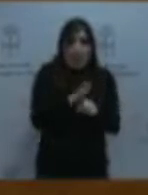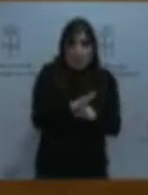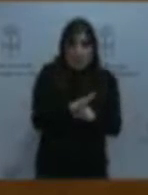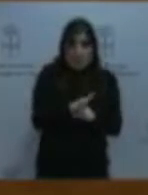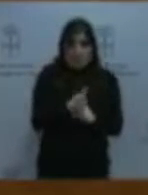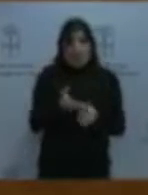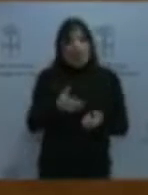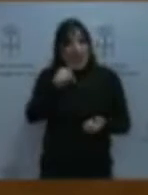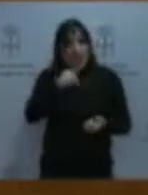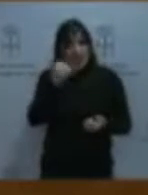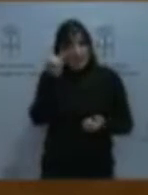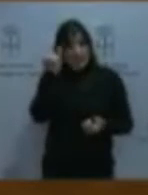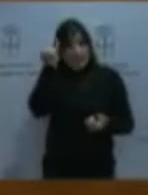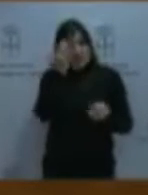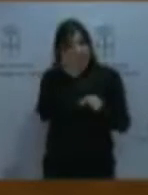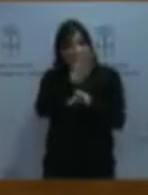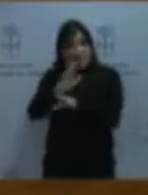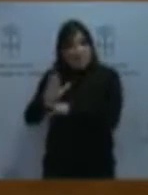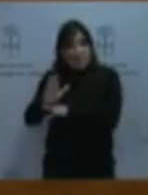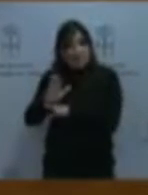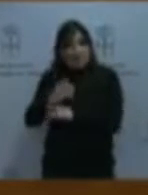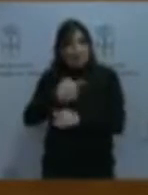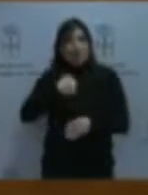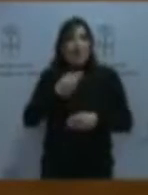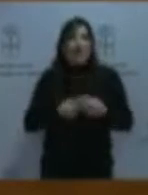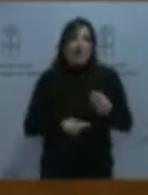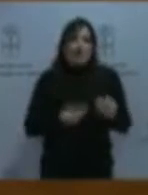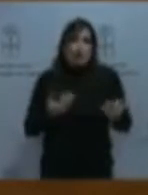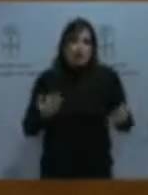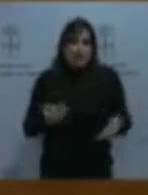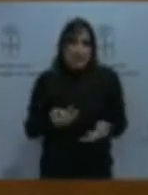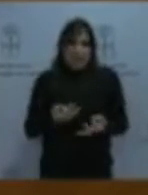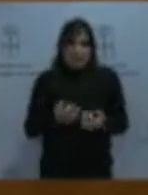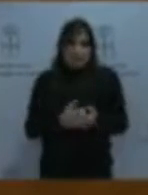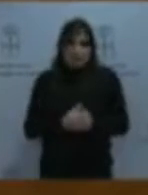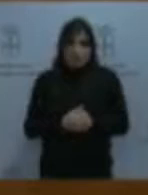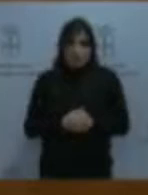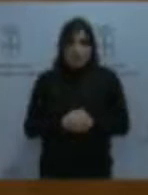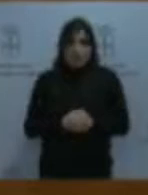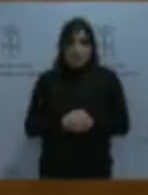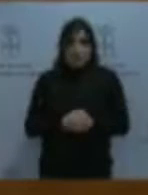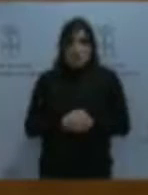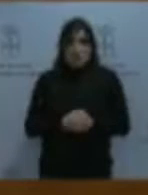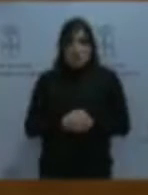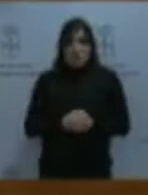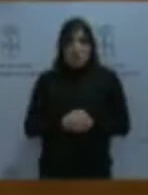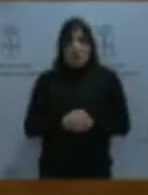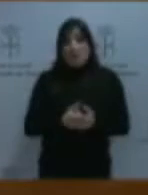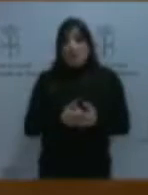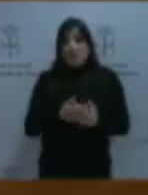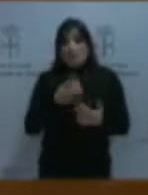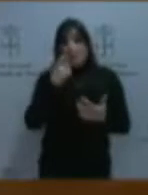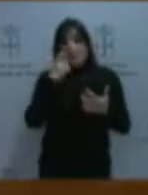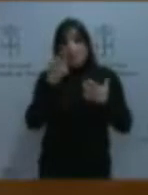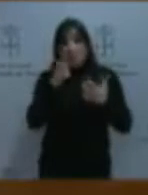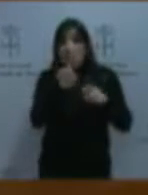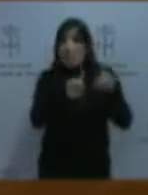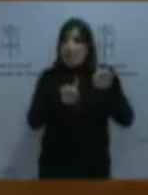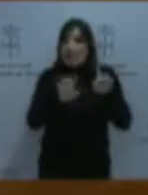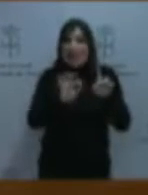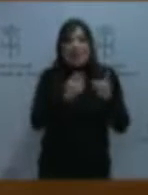estamos haciendo es el señalamiento de un problema o de una necesidad que posteriormente